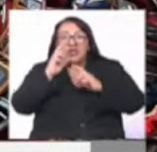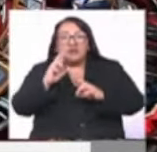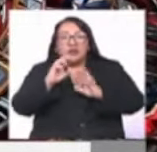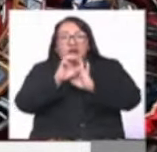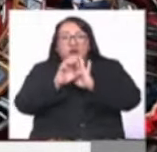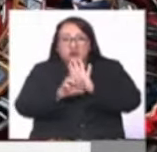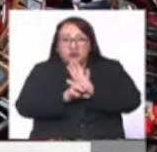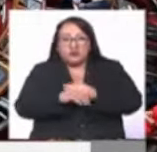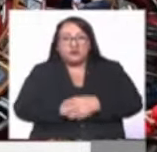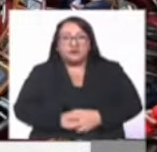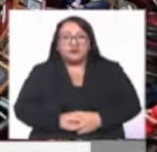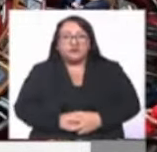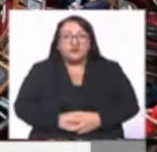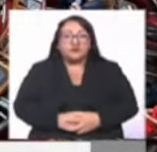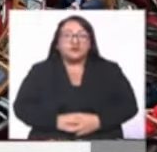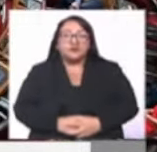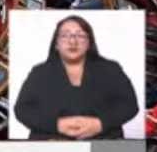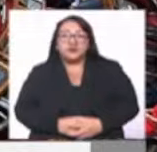la